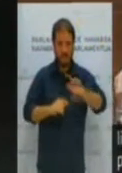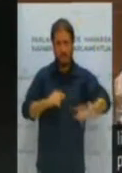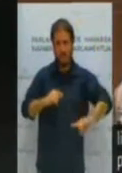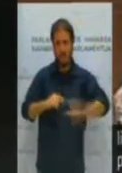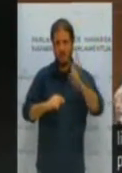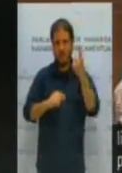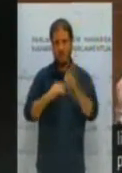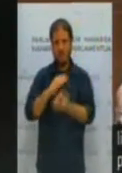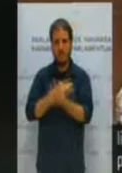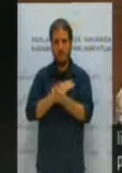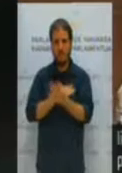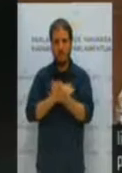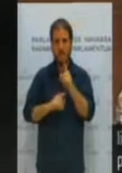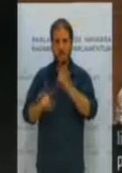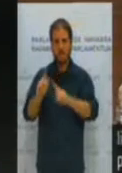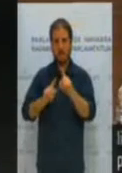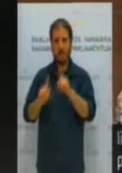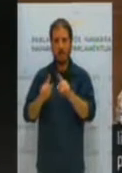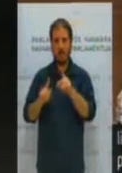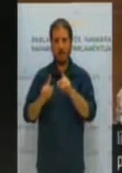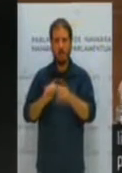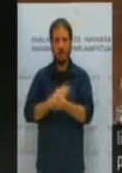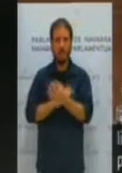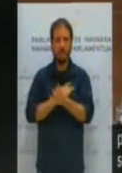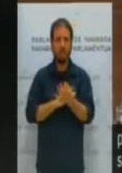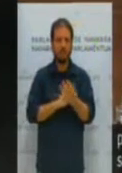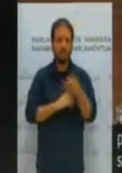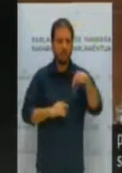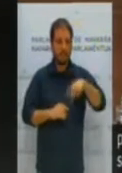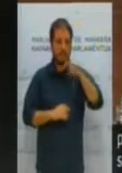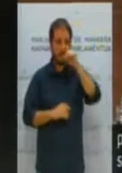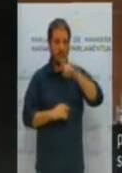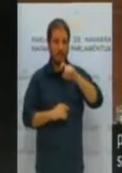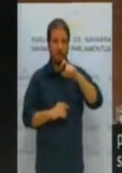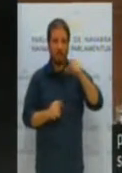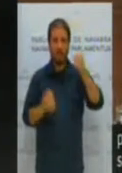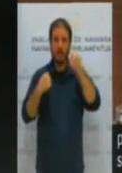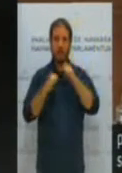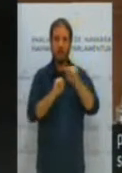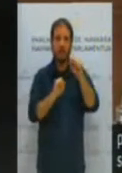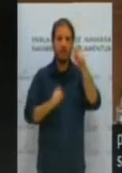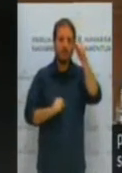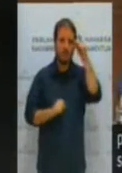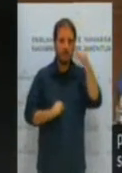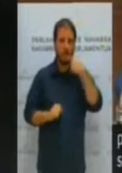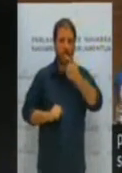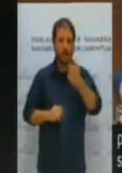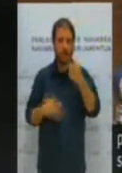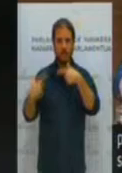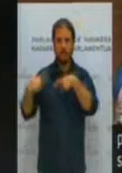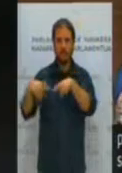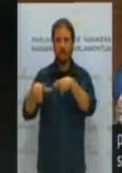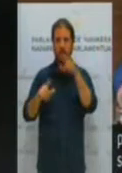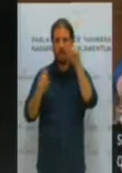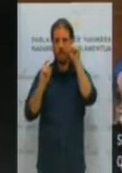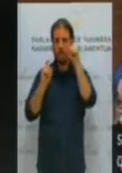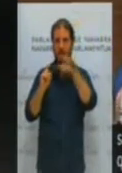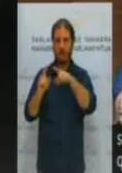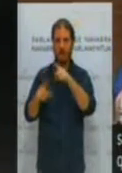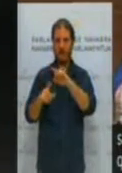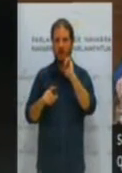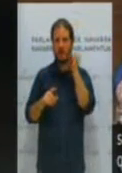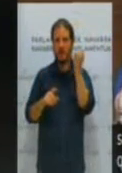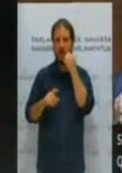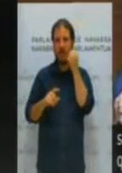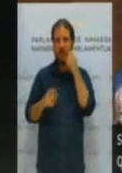el informe del Defensor del Pueblo señala que el Departamento de Educación ha aumentado, las quejas respecto al